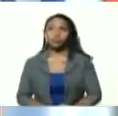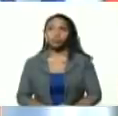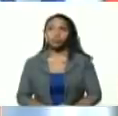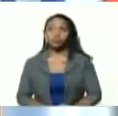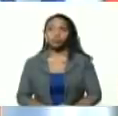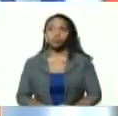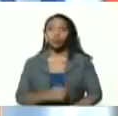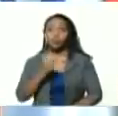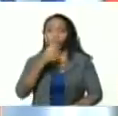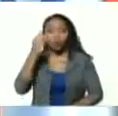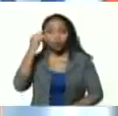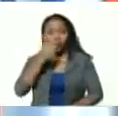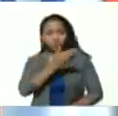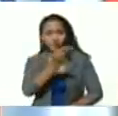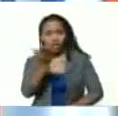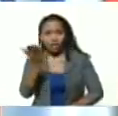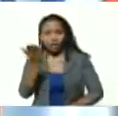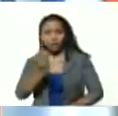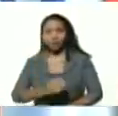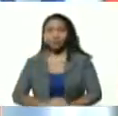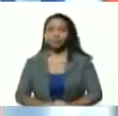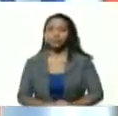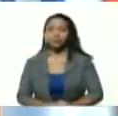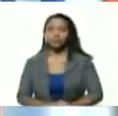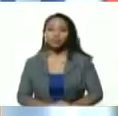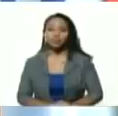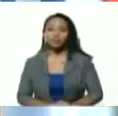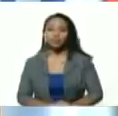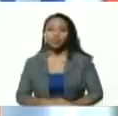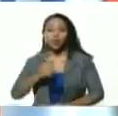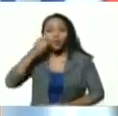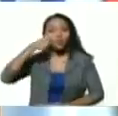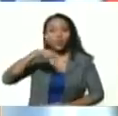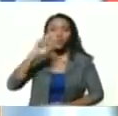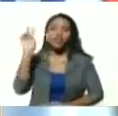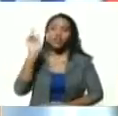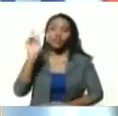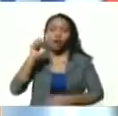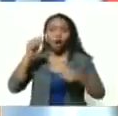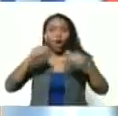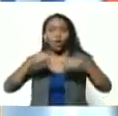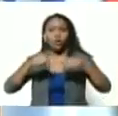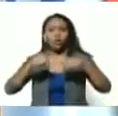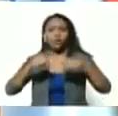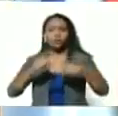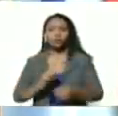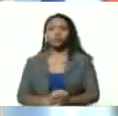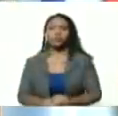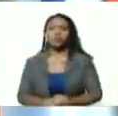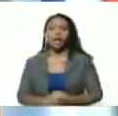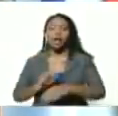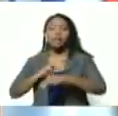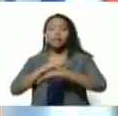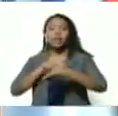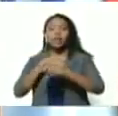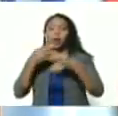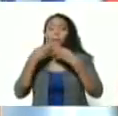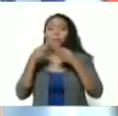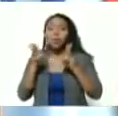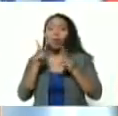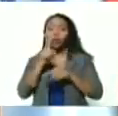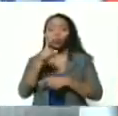Buenos días tengan todos ustedes, pueblo de Venezuela. Hoy el Ministerio Público, en